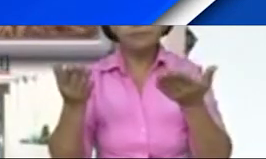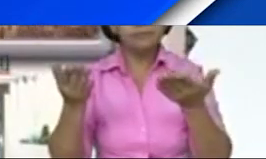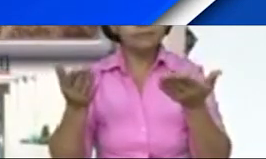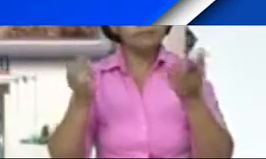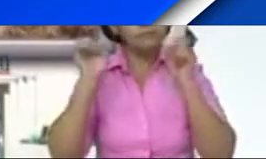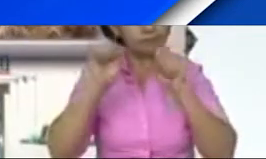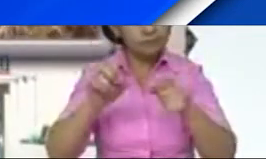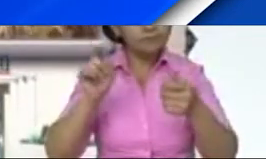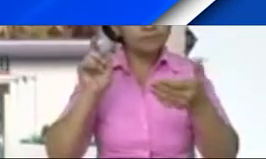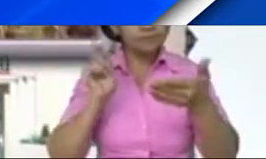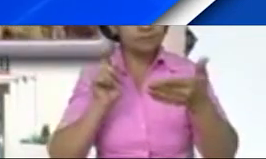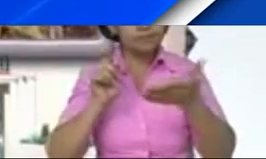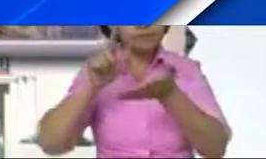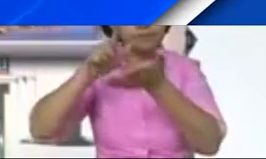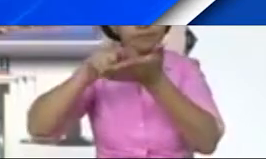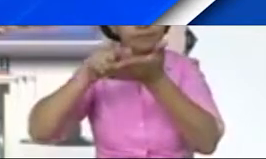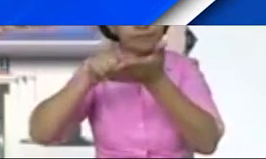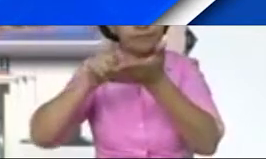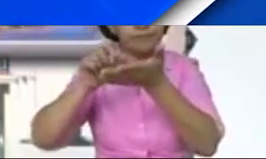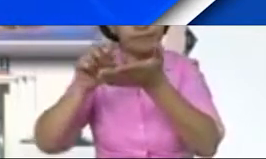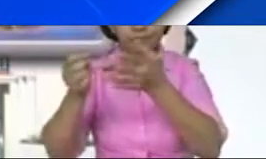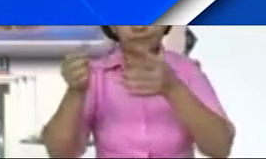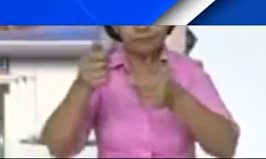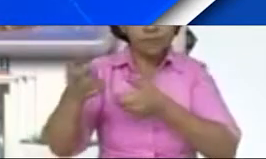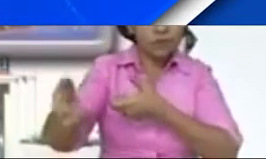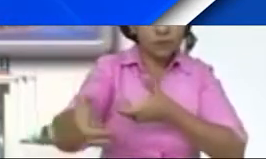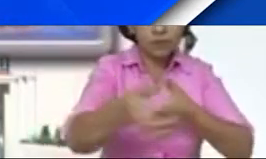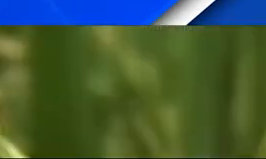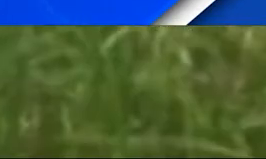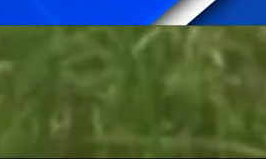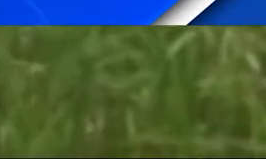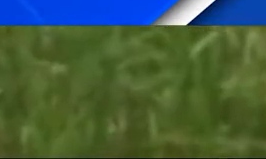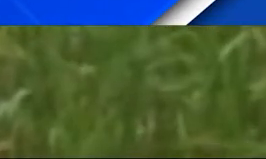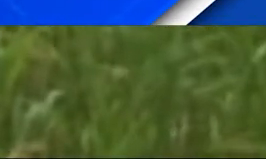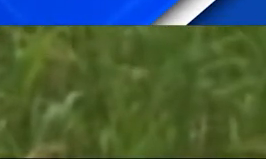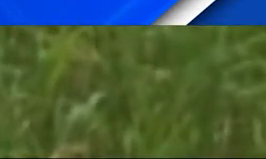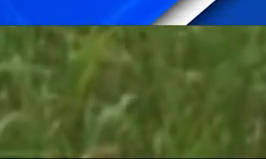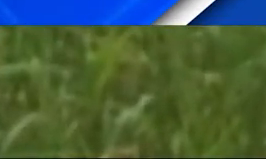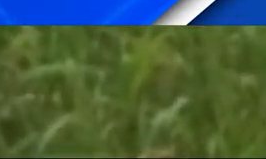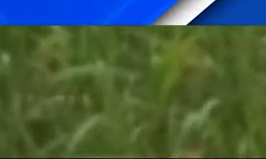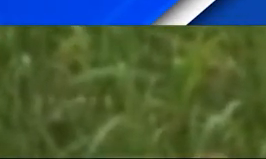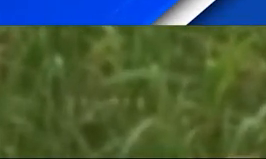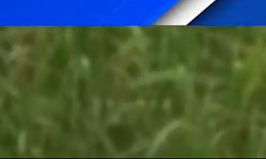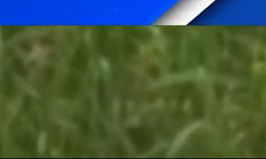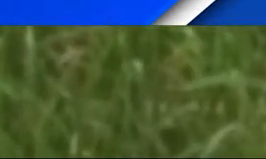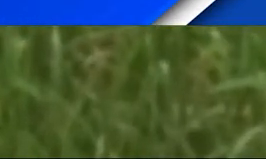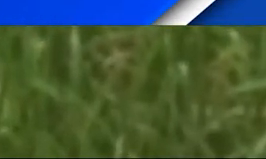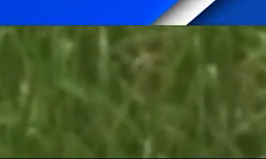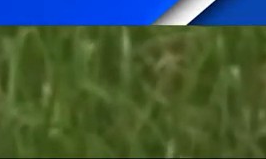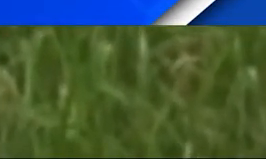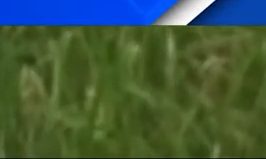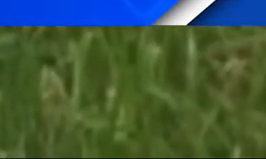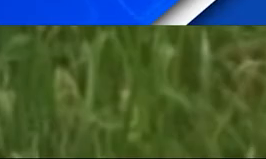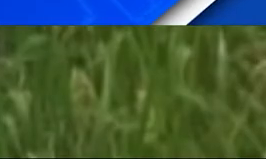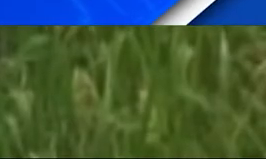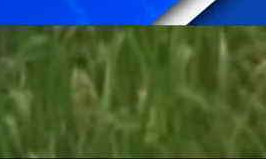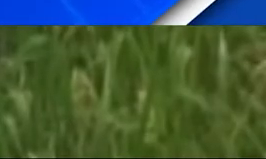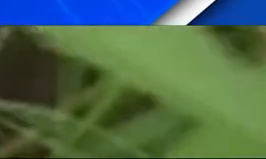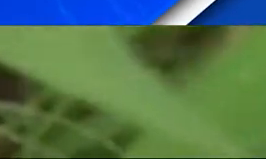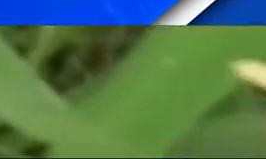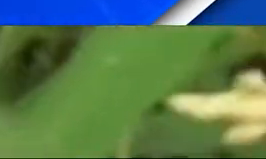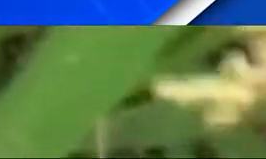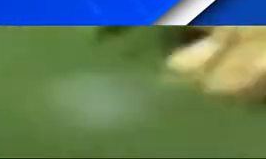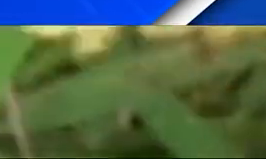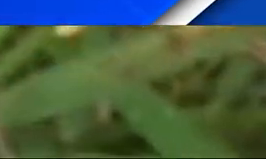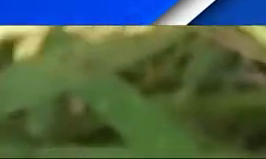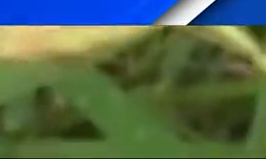Tenemos arroz de riego de 35 mil manzanas que están sembradas y esto ya se